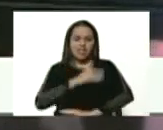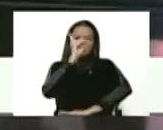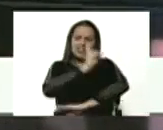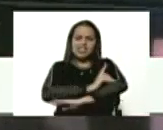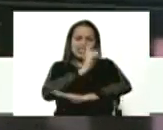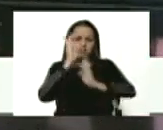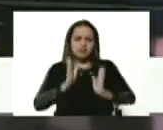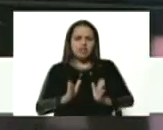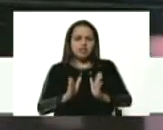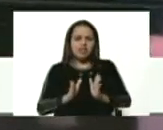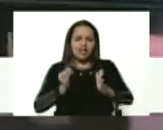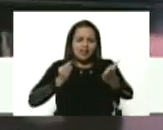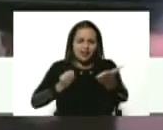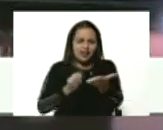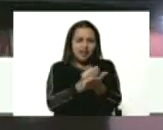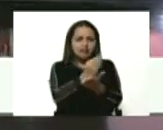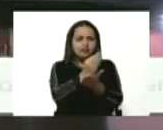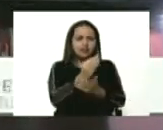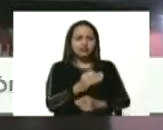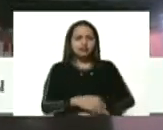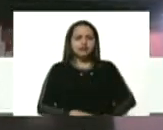disciplina, lealtad,